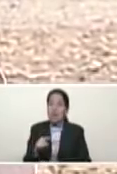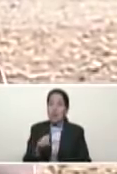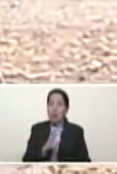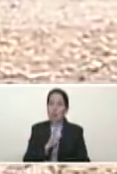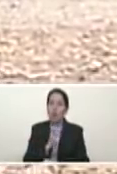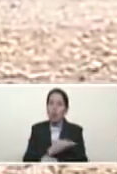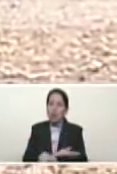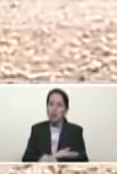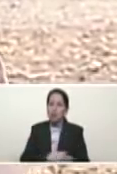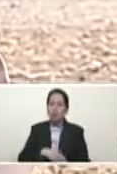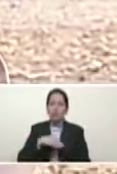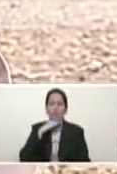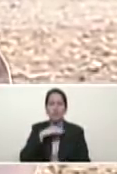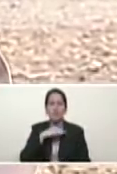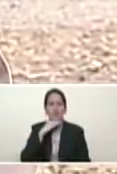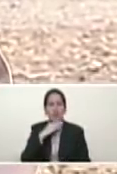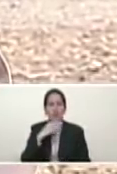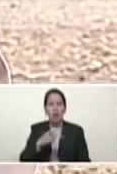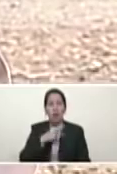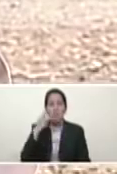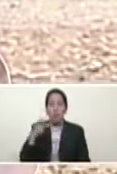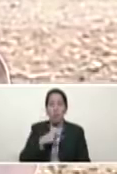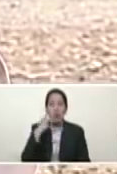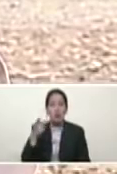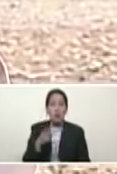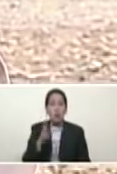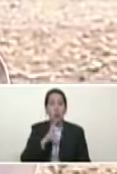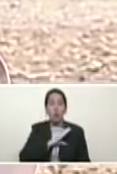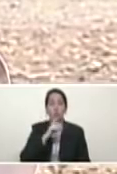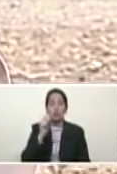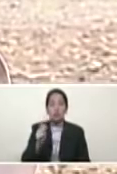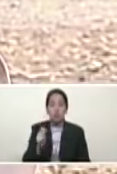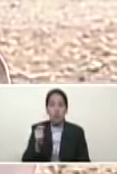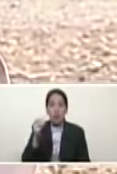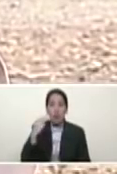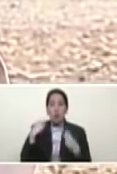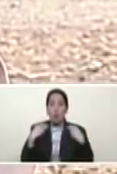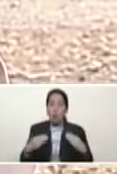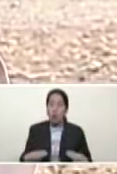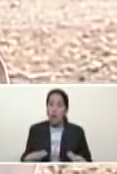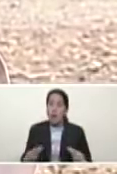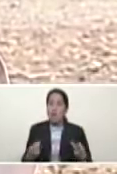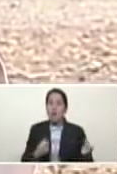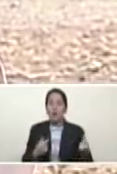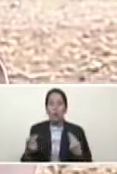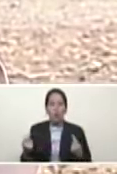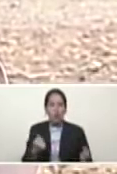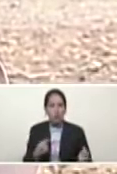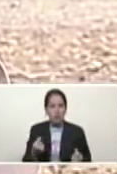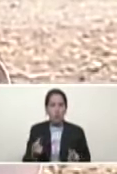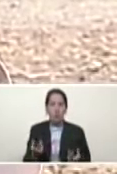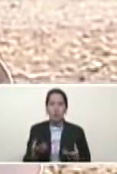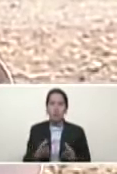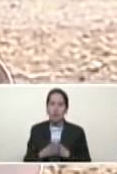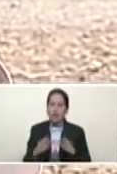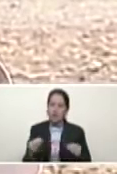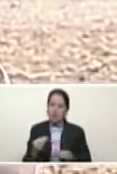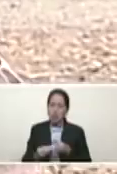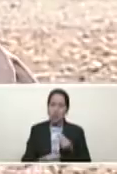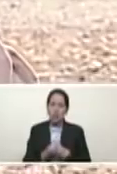suficiente, político, constitucional, moral y económico y financiero para